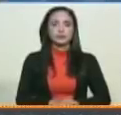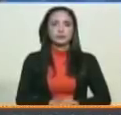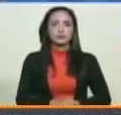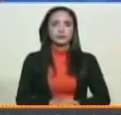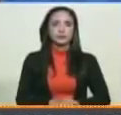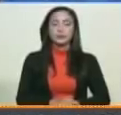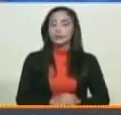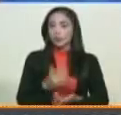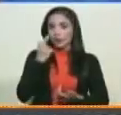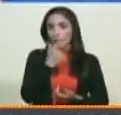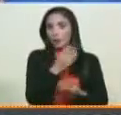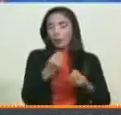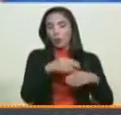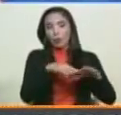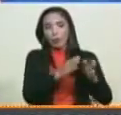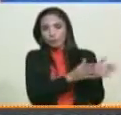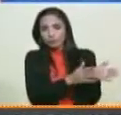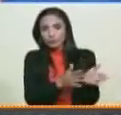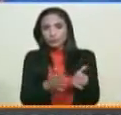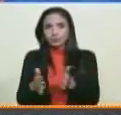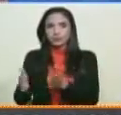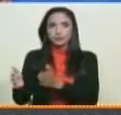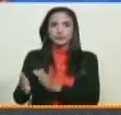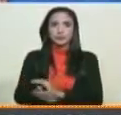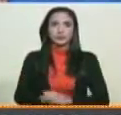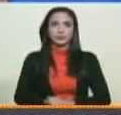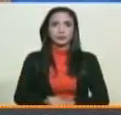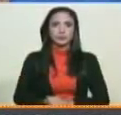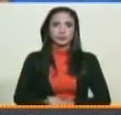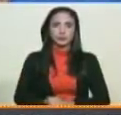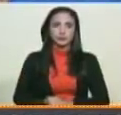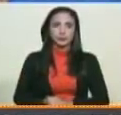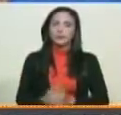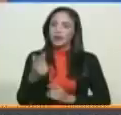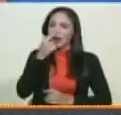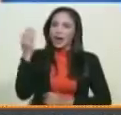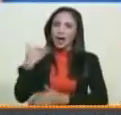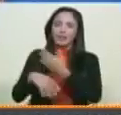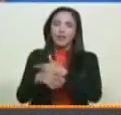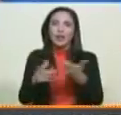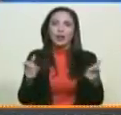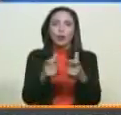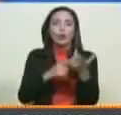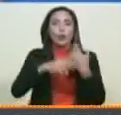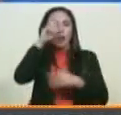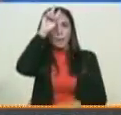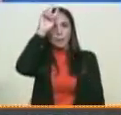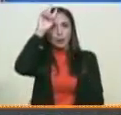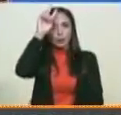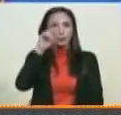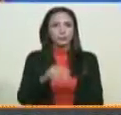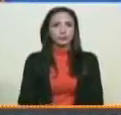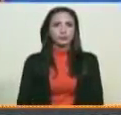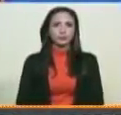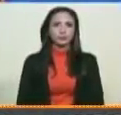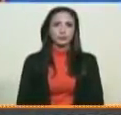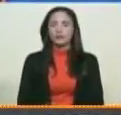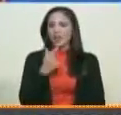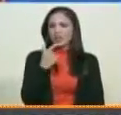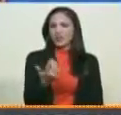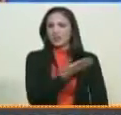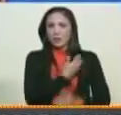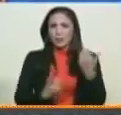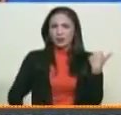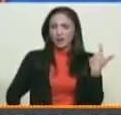Y ya vemos lo que pasó en la cumbre de las Américas, en Perú. Decían que el presidente Maduro no iba a